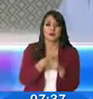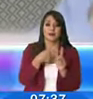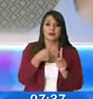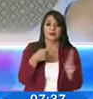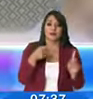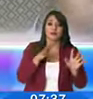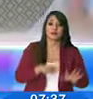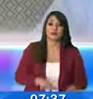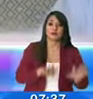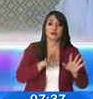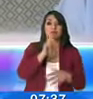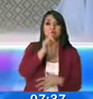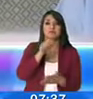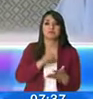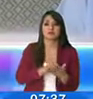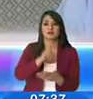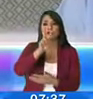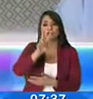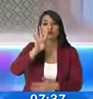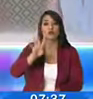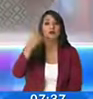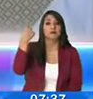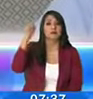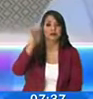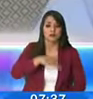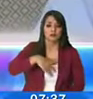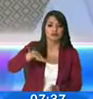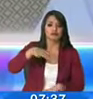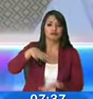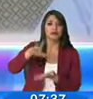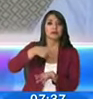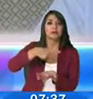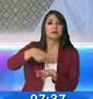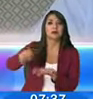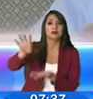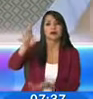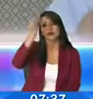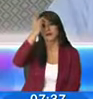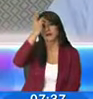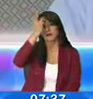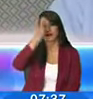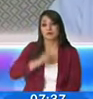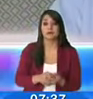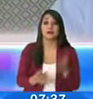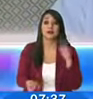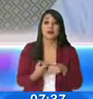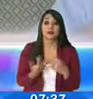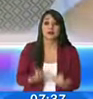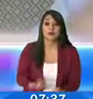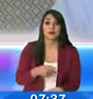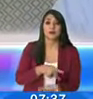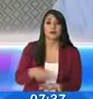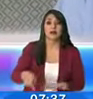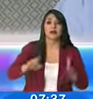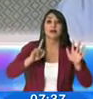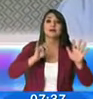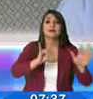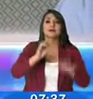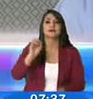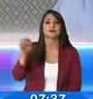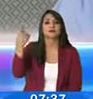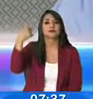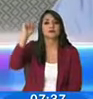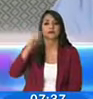2009, 1.204 millones de barriles para pagar esta deuda. Hasta el momento hemos pagado más de 600